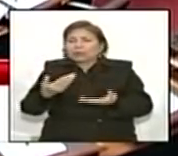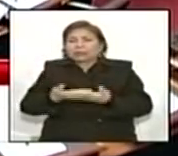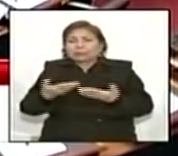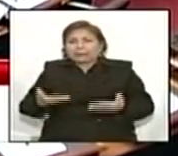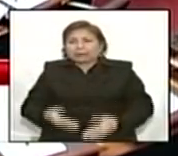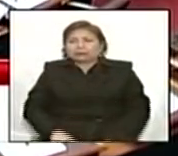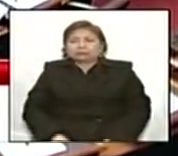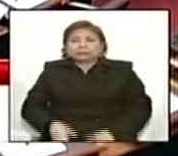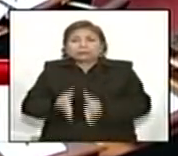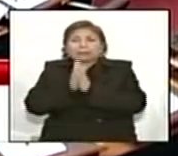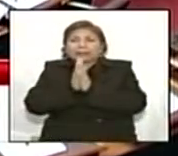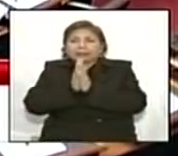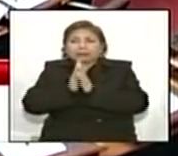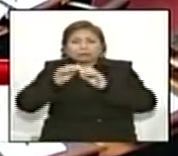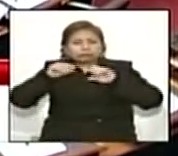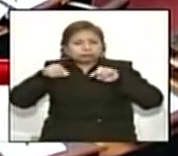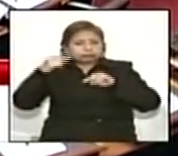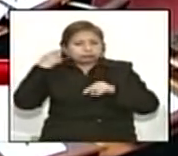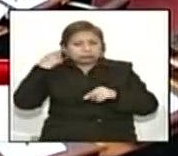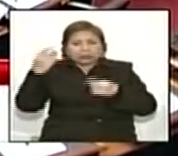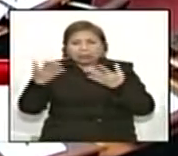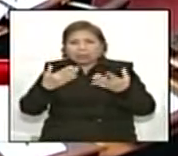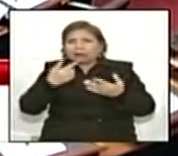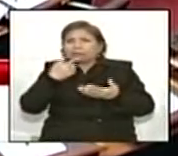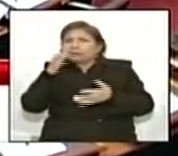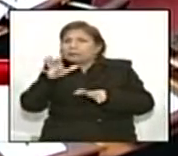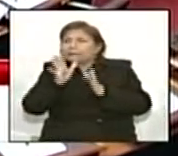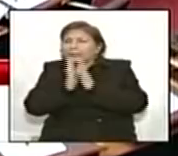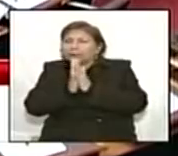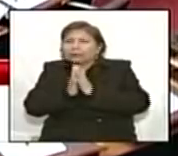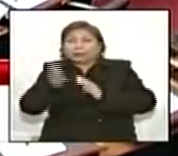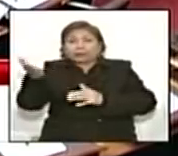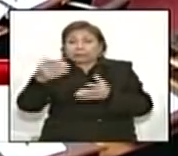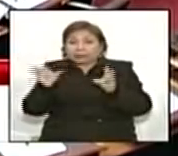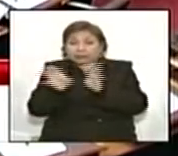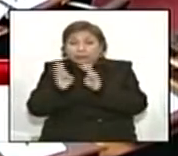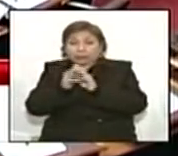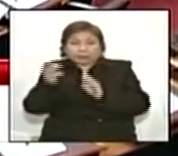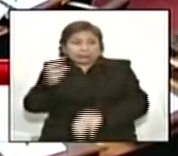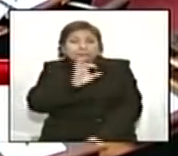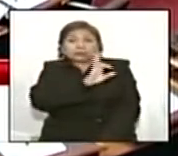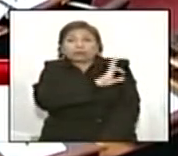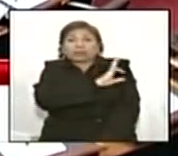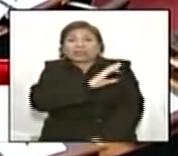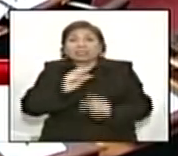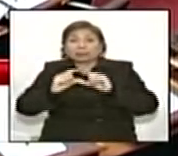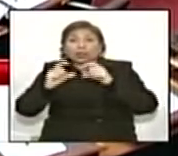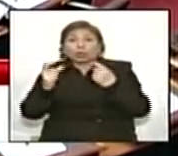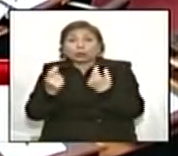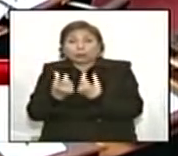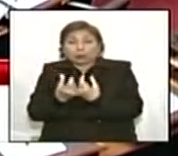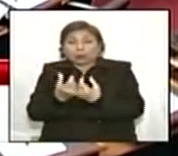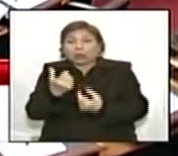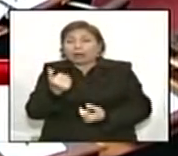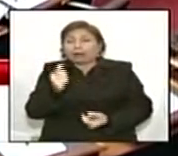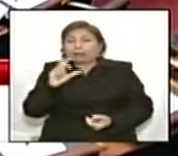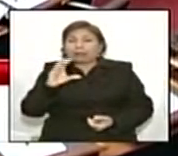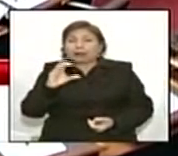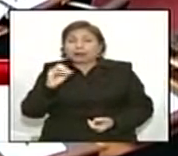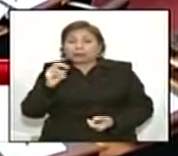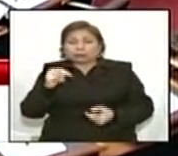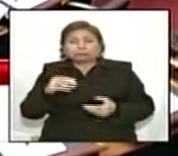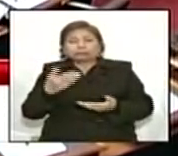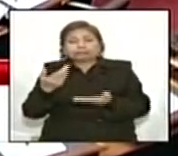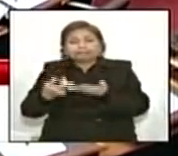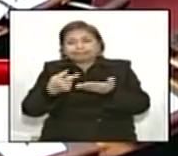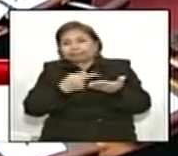superar. Esto lo tuvo clarísimo, porque además las fuerzas que lo habían apoyado en la primera vacancia, dijeron, hasta aquí llegamos con el apoyo del